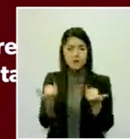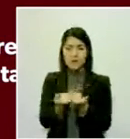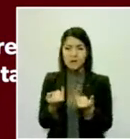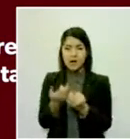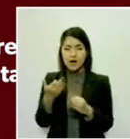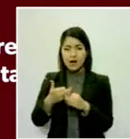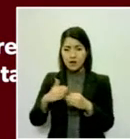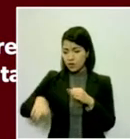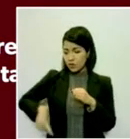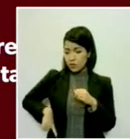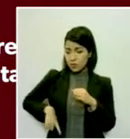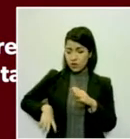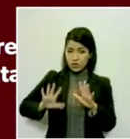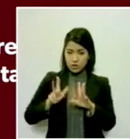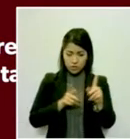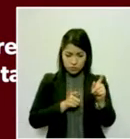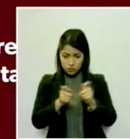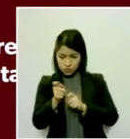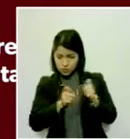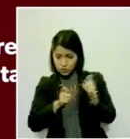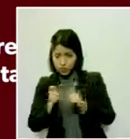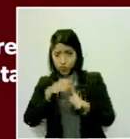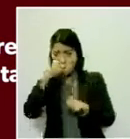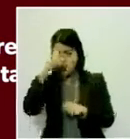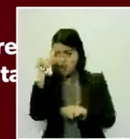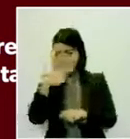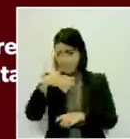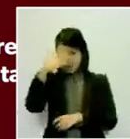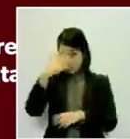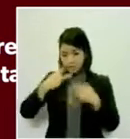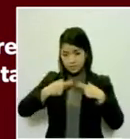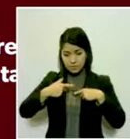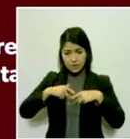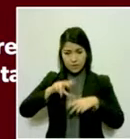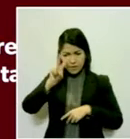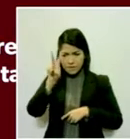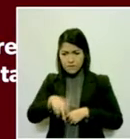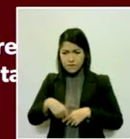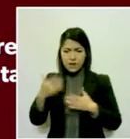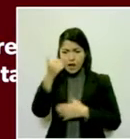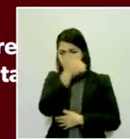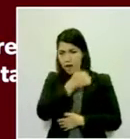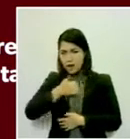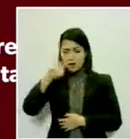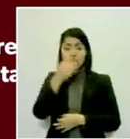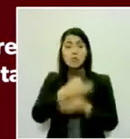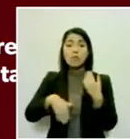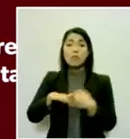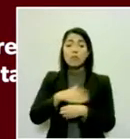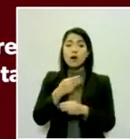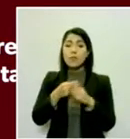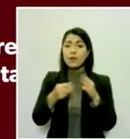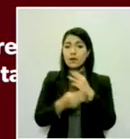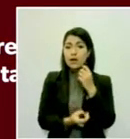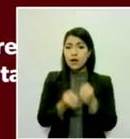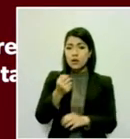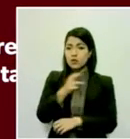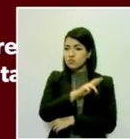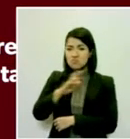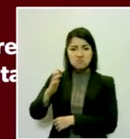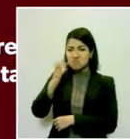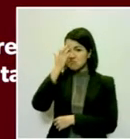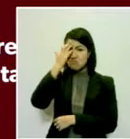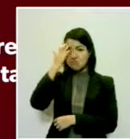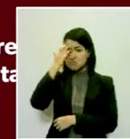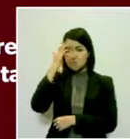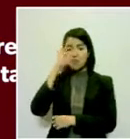actual regularizó para darle completa certeza a la comunidad estudiantil, ya que había materias que no estaban reconocidas